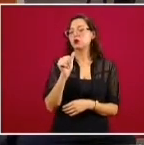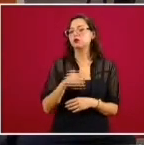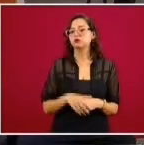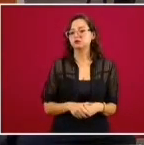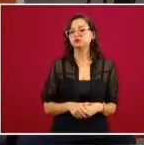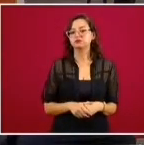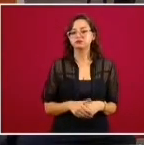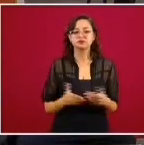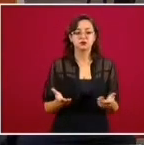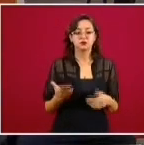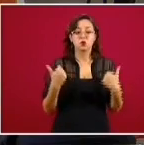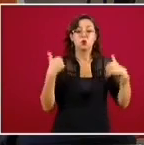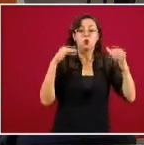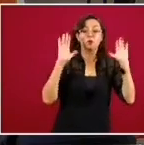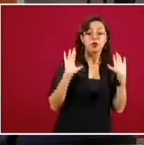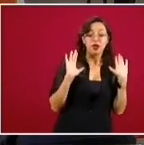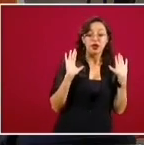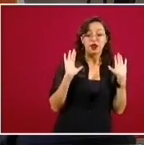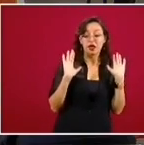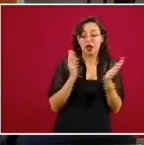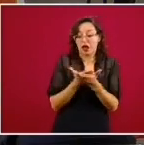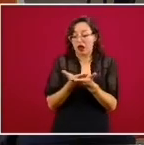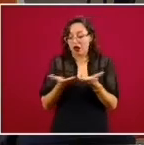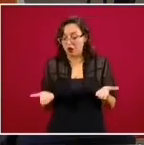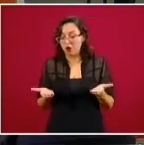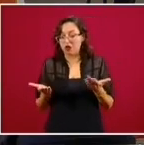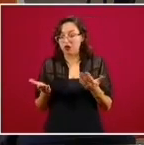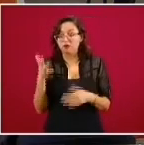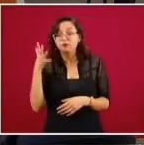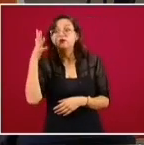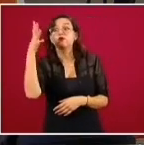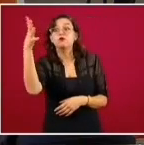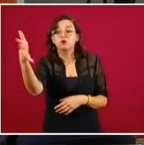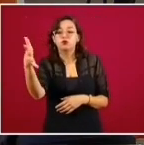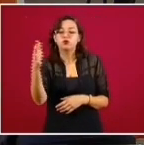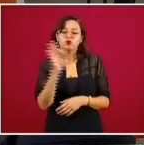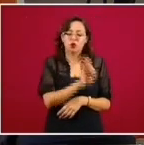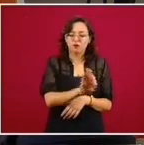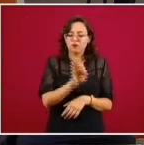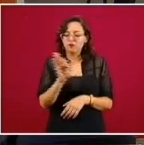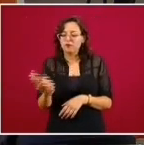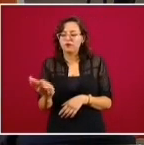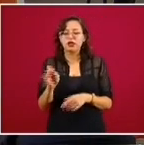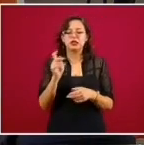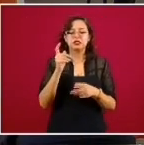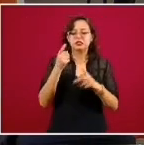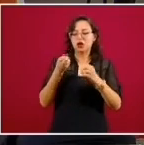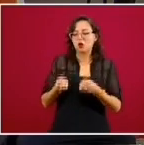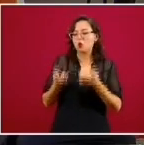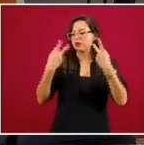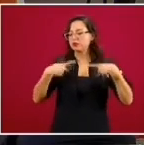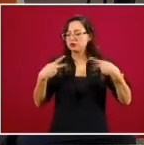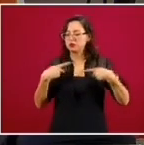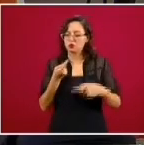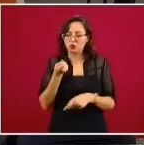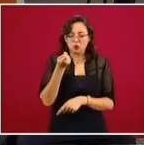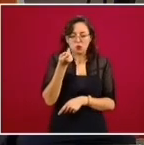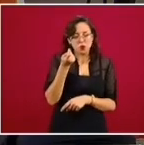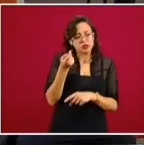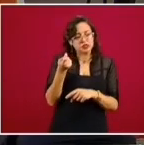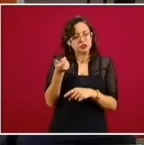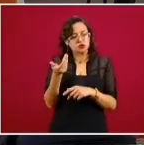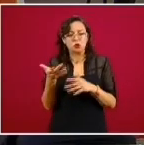pasar, qué es lo que está pasando, qué es lo que va a pasar. Pequeñas variaciones en fechas, en número de casos, etcétera, pero